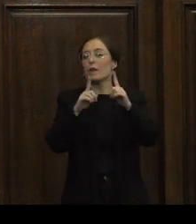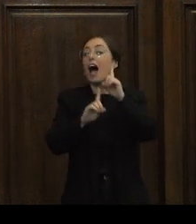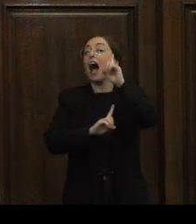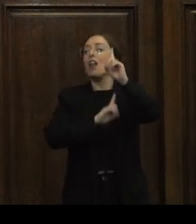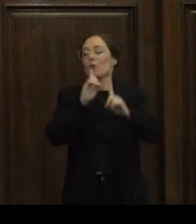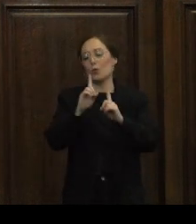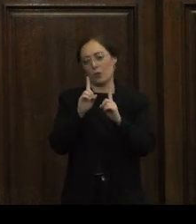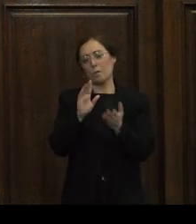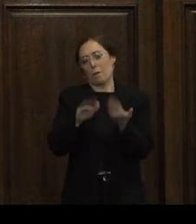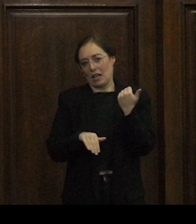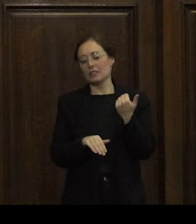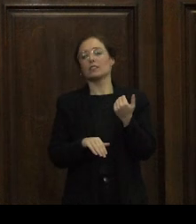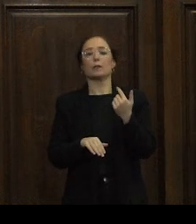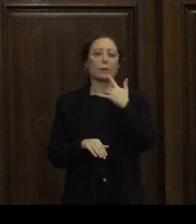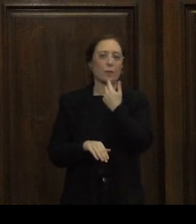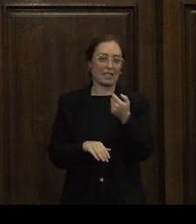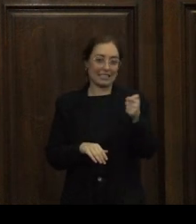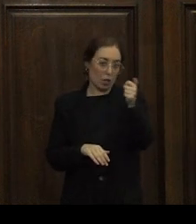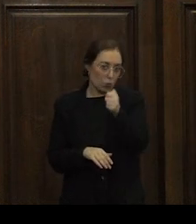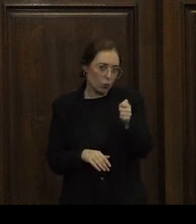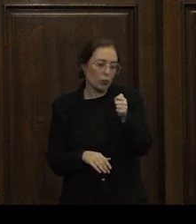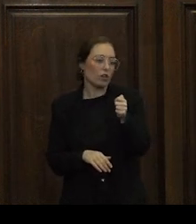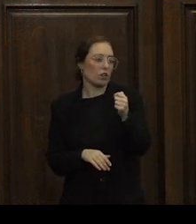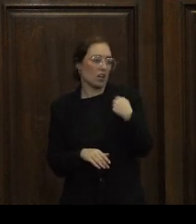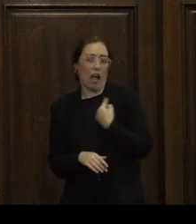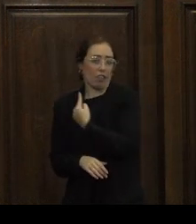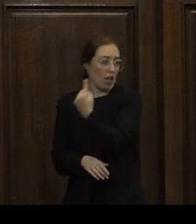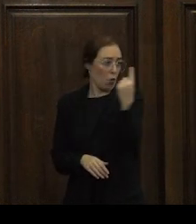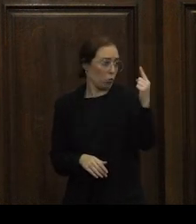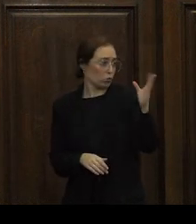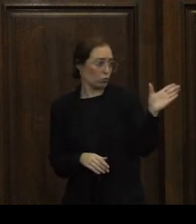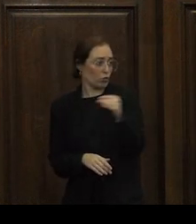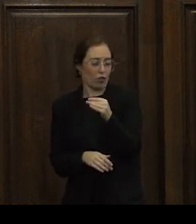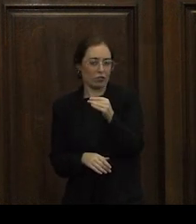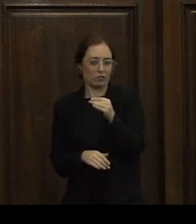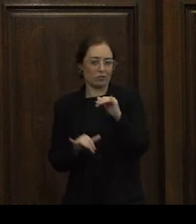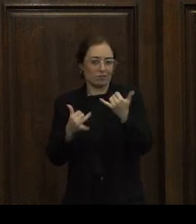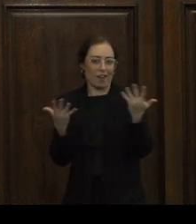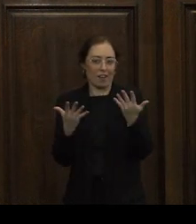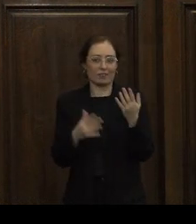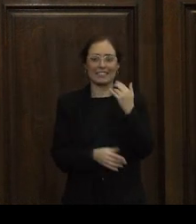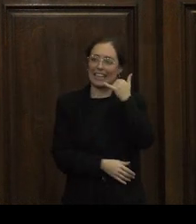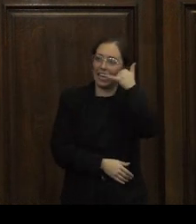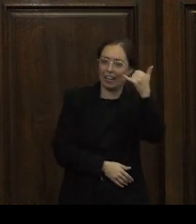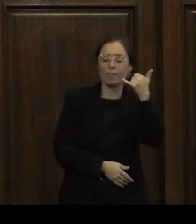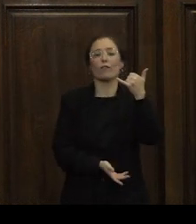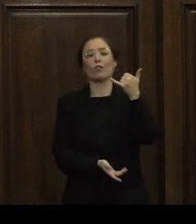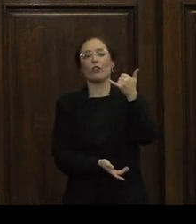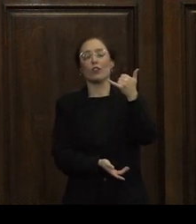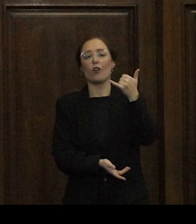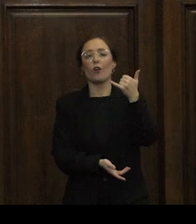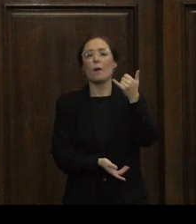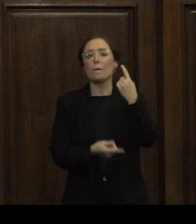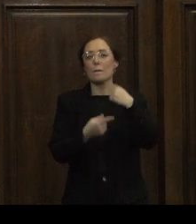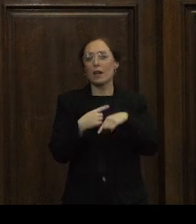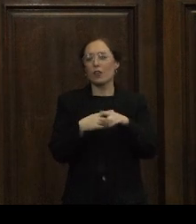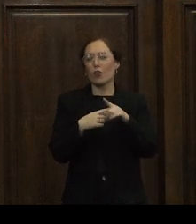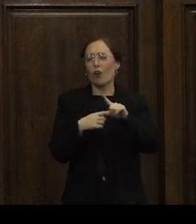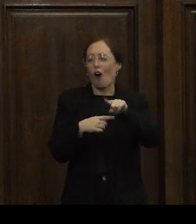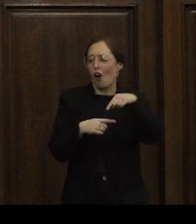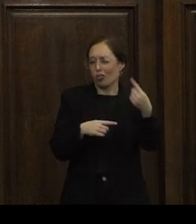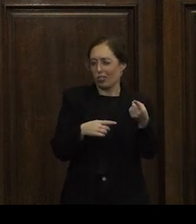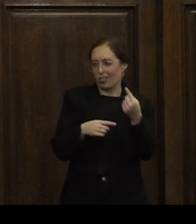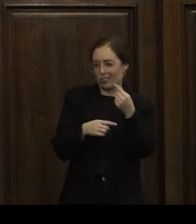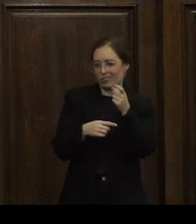tecnologías digitales, con los dispositivos móviles de uso individual, que todos seguimos llamando teléfonos, celulares, pero que son otra cosa,